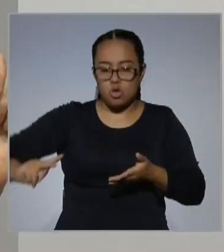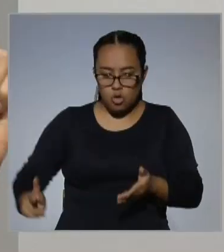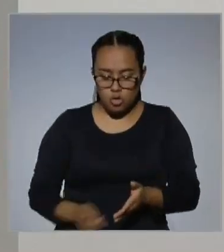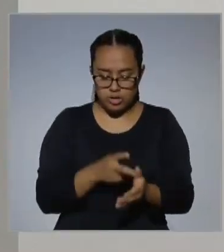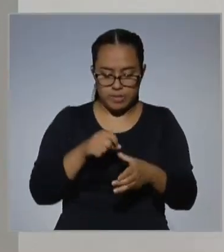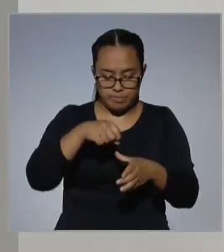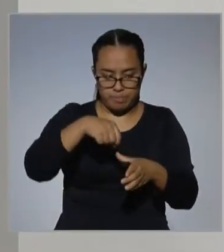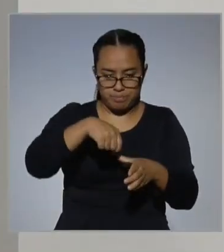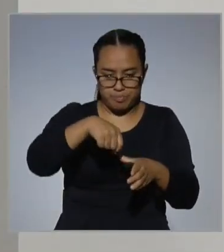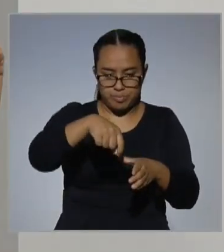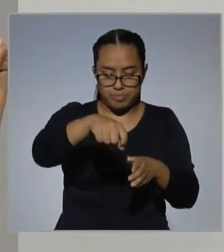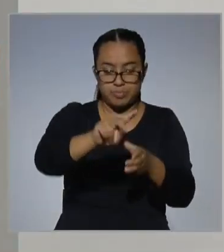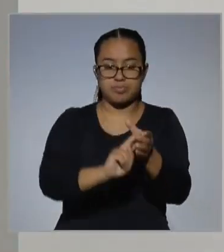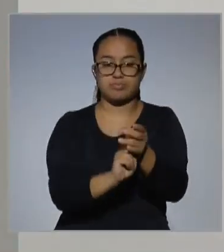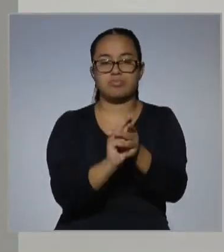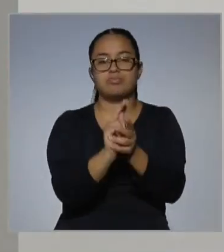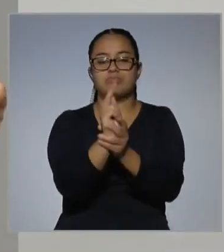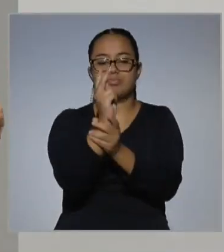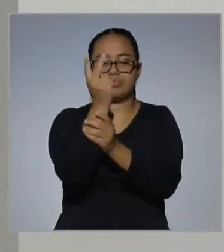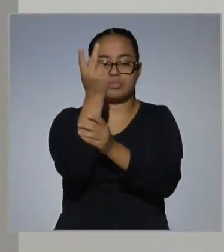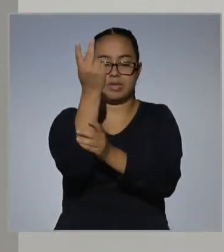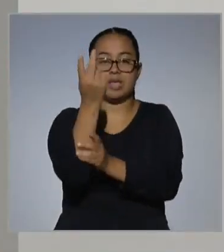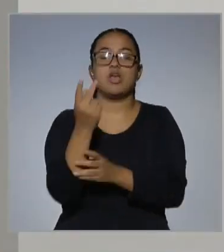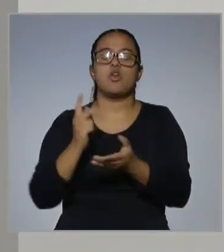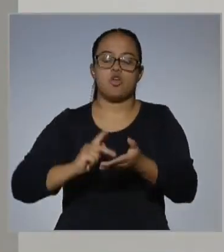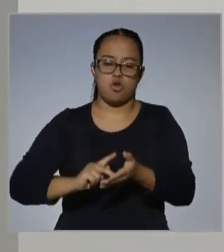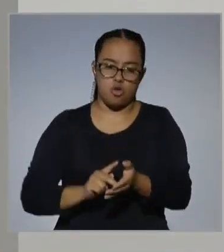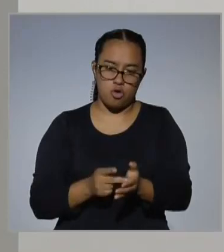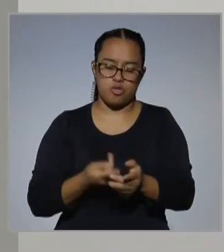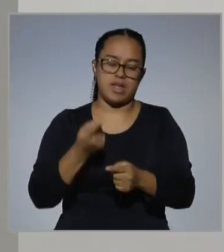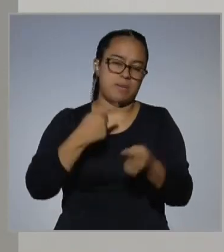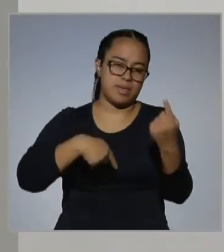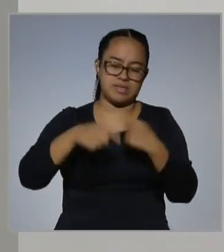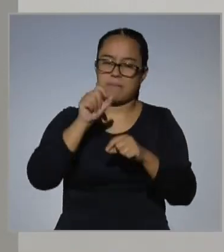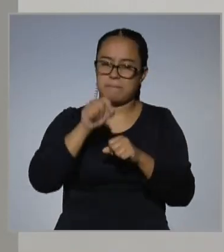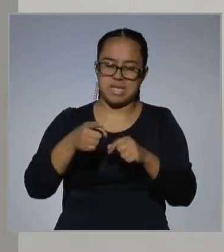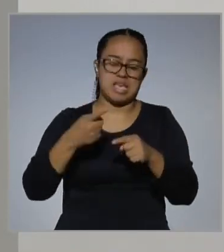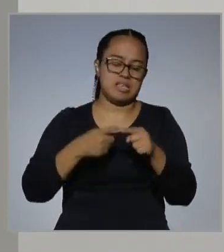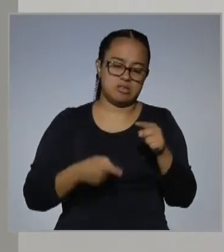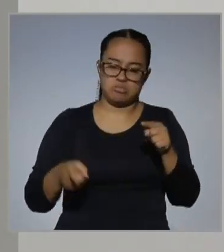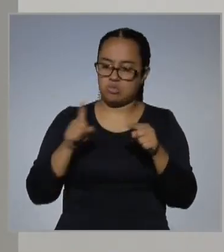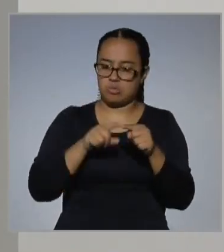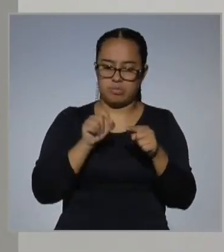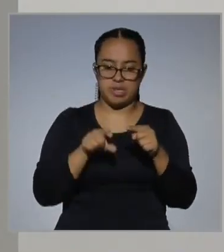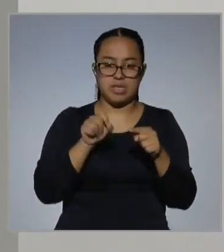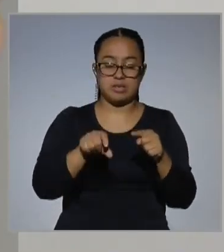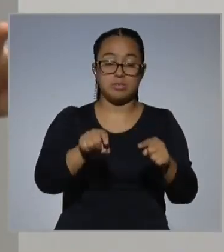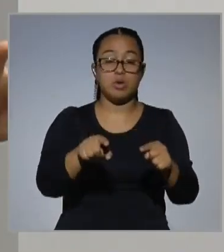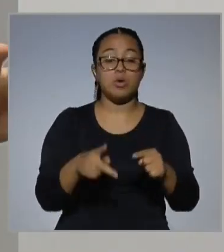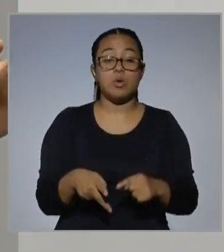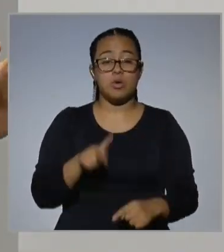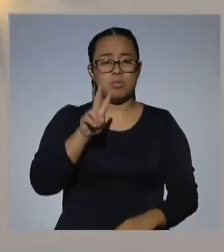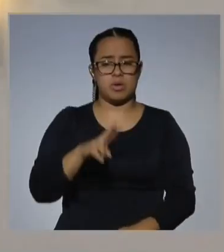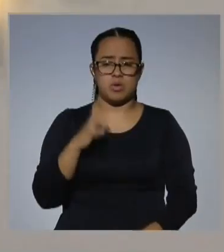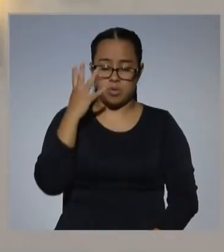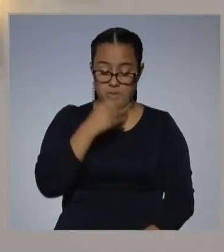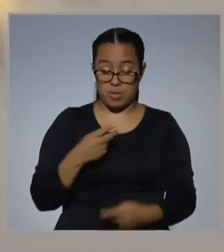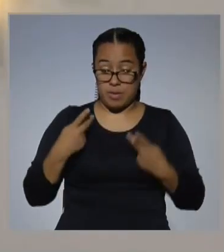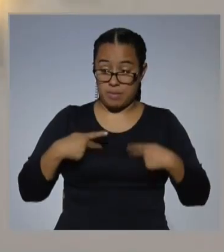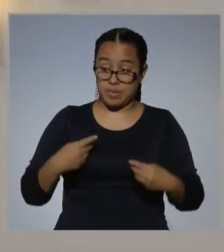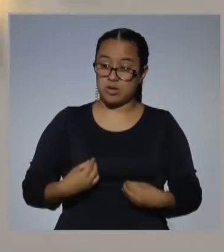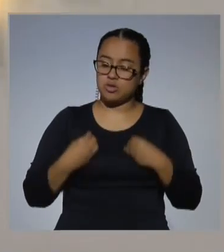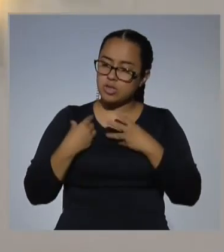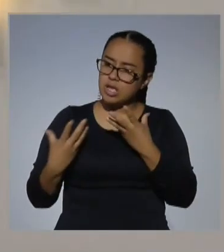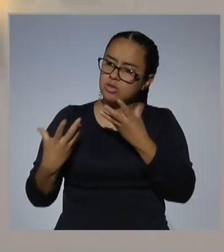la semillita del maíz para sembrar, ¿no? Y todo el proceso que ello lleva. Pero es maravilloso compartir con los vivos en un